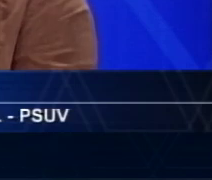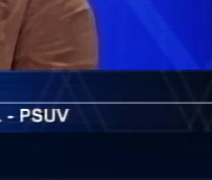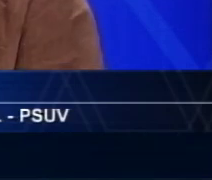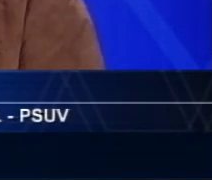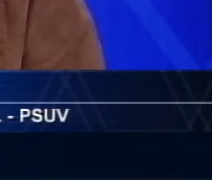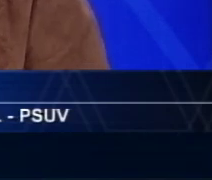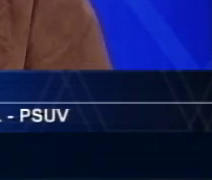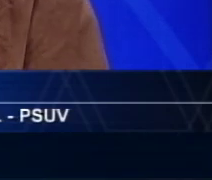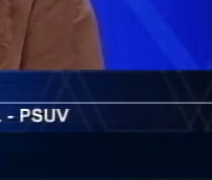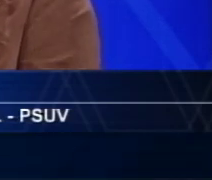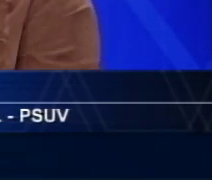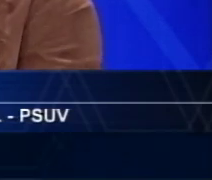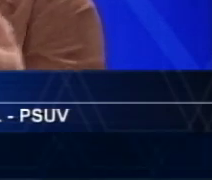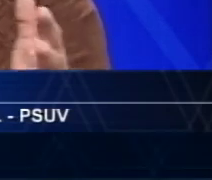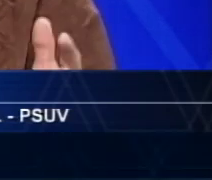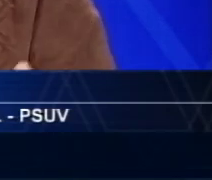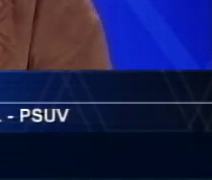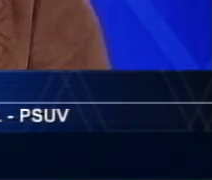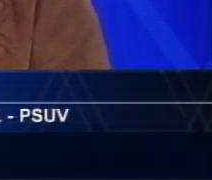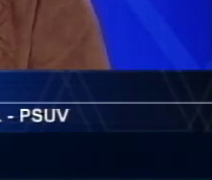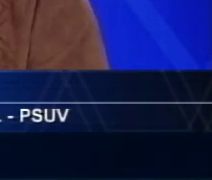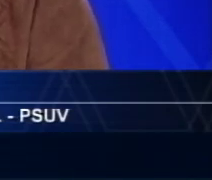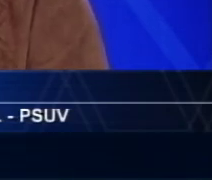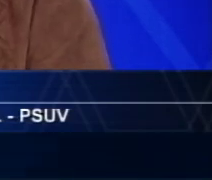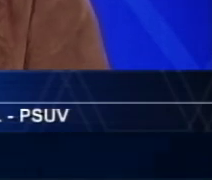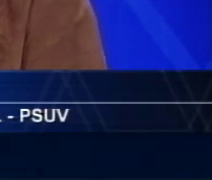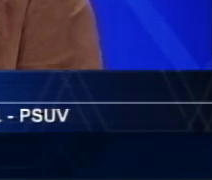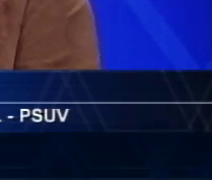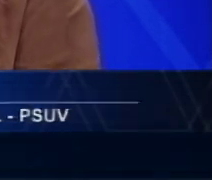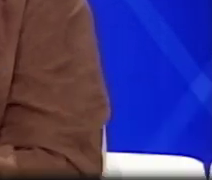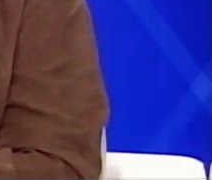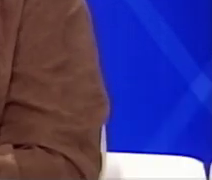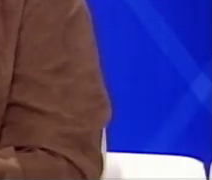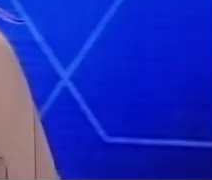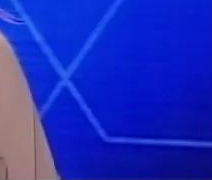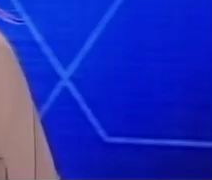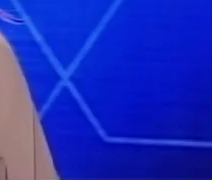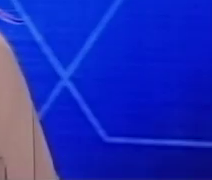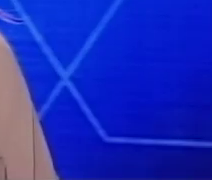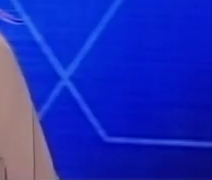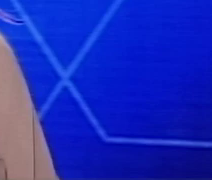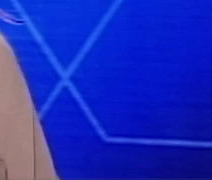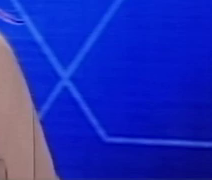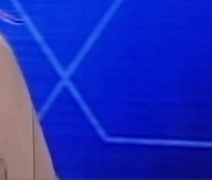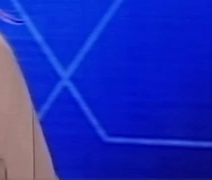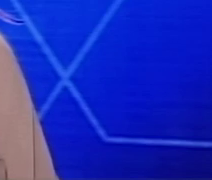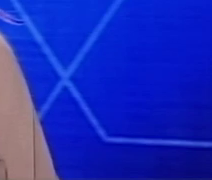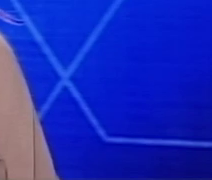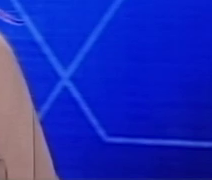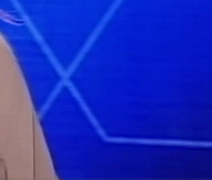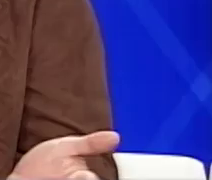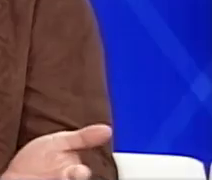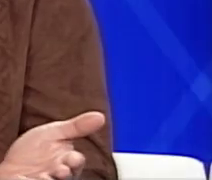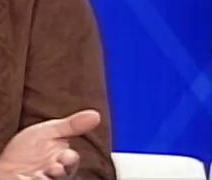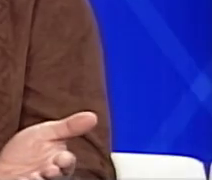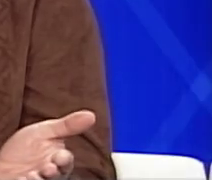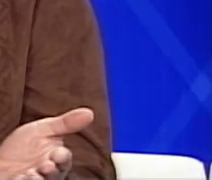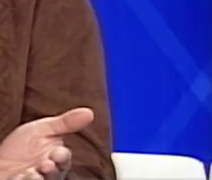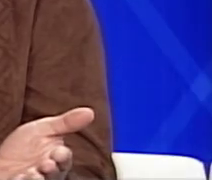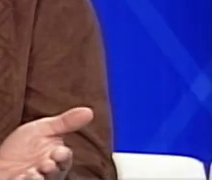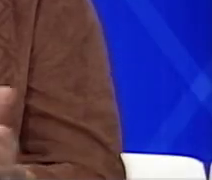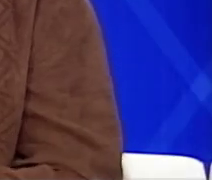la seguridad, de todo lo que está pendiente, ¿no? Y sobre todo garantizando la paz de la República. Nosotros hemos dado demostraciones más